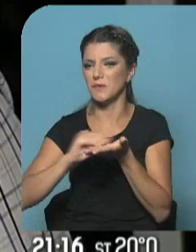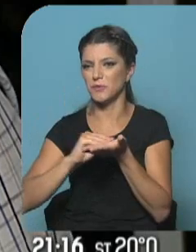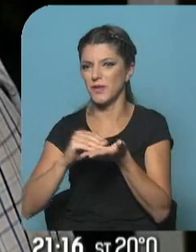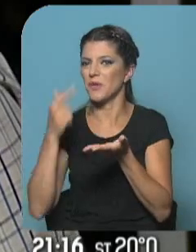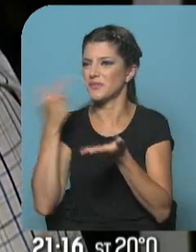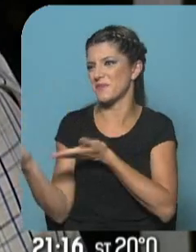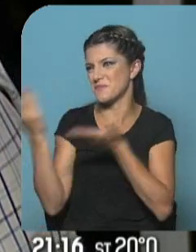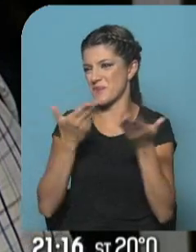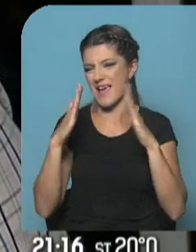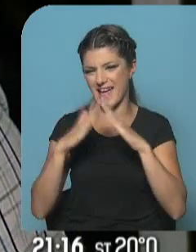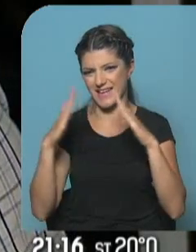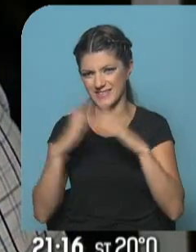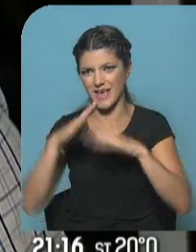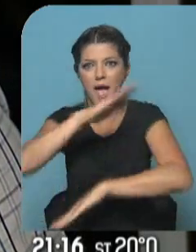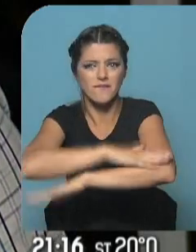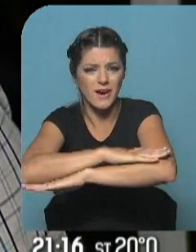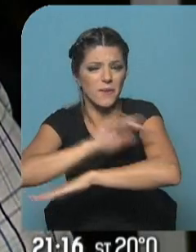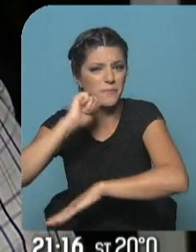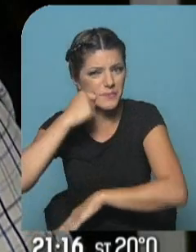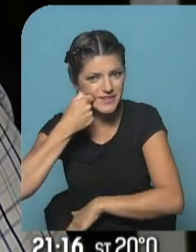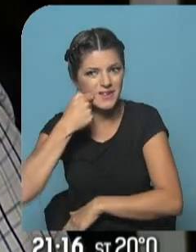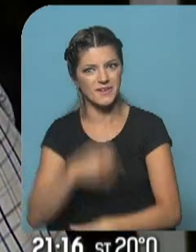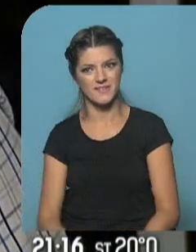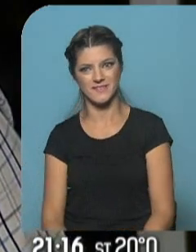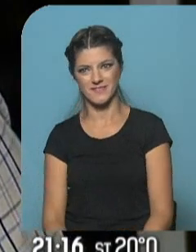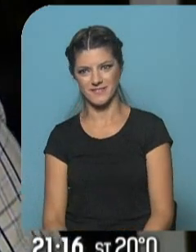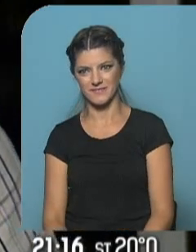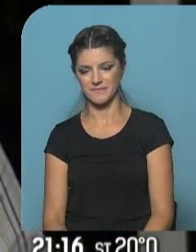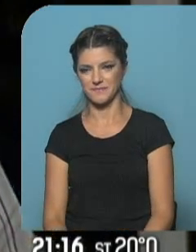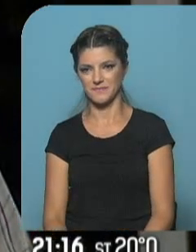aquí en su casa y en este balcón tan lindo. Nada, Marta, así que yo...